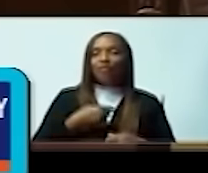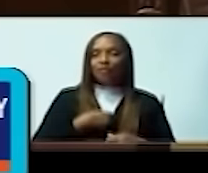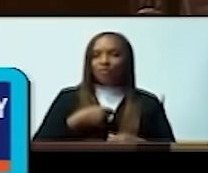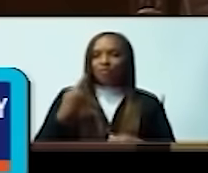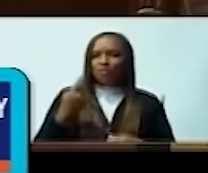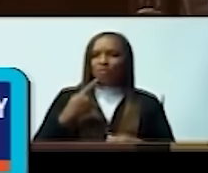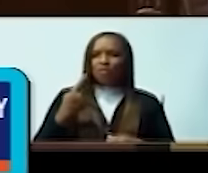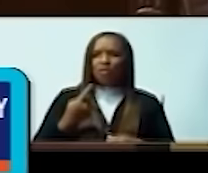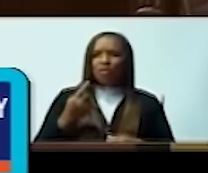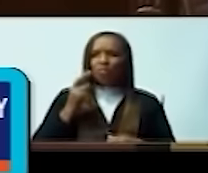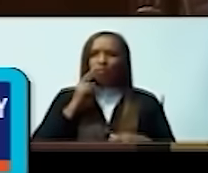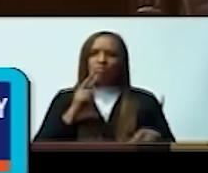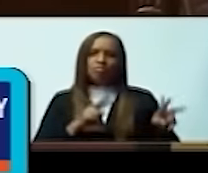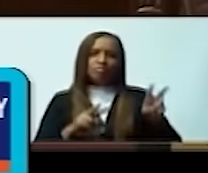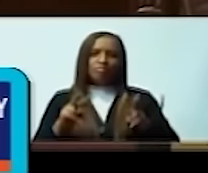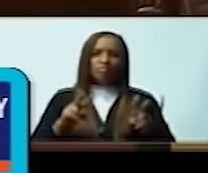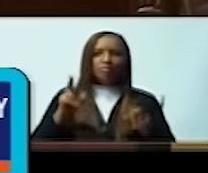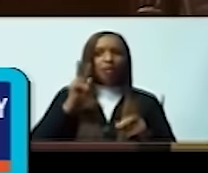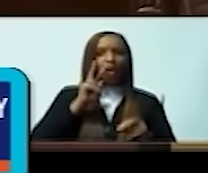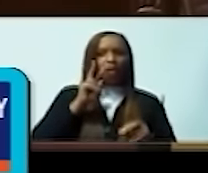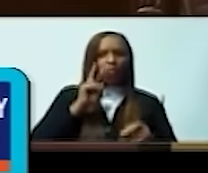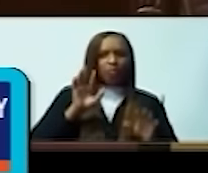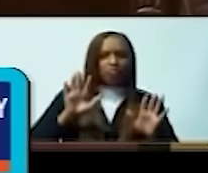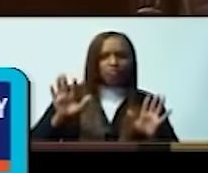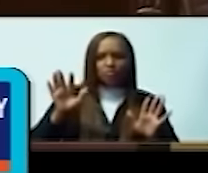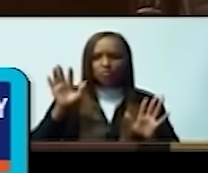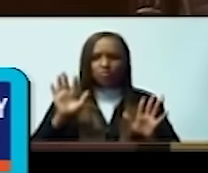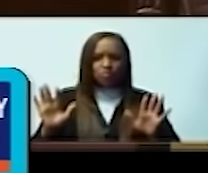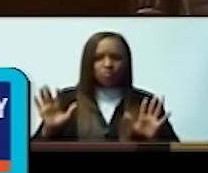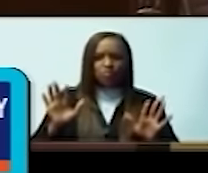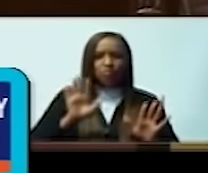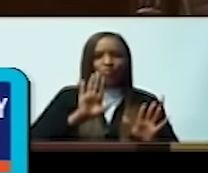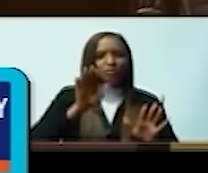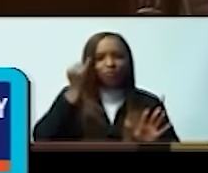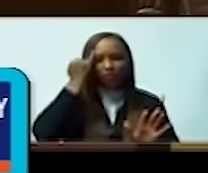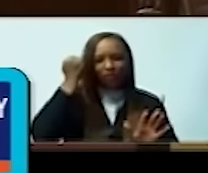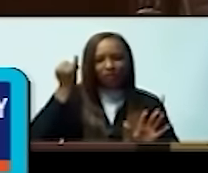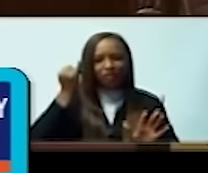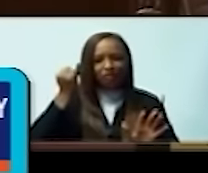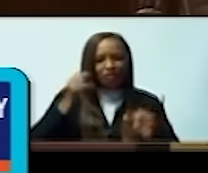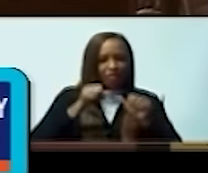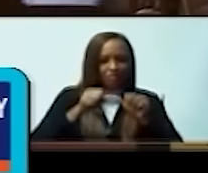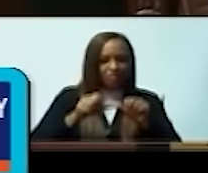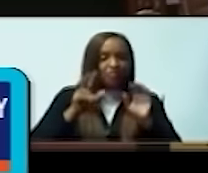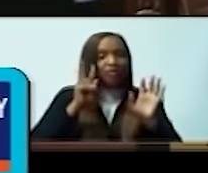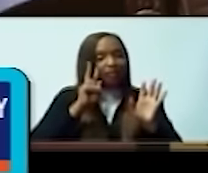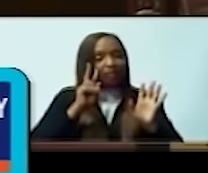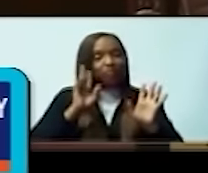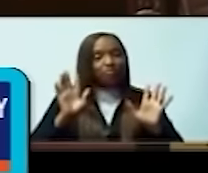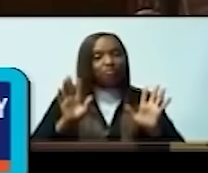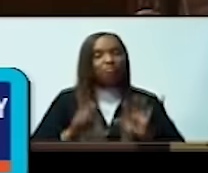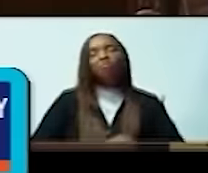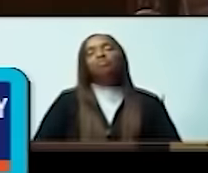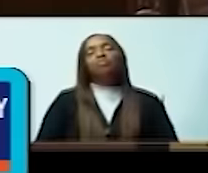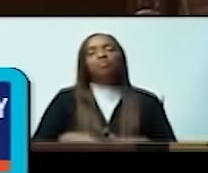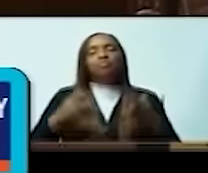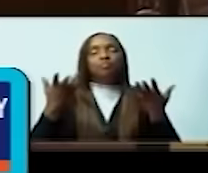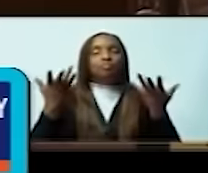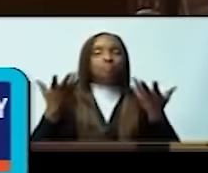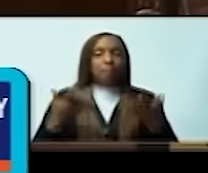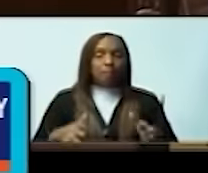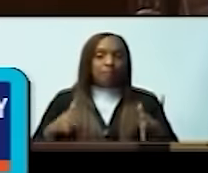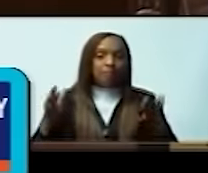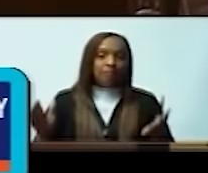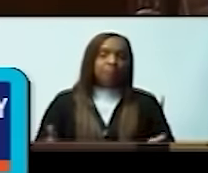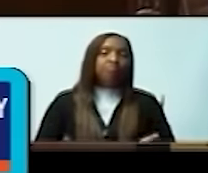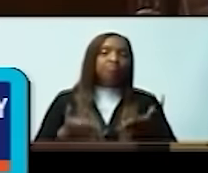Entonces, someto a votación en primera lectura el proyecto de